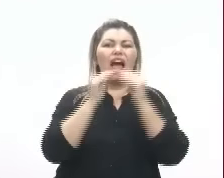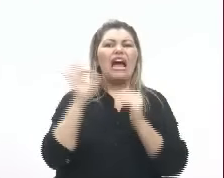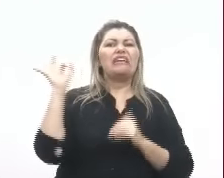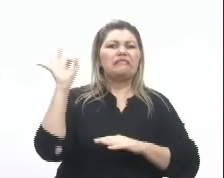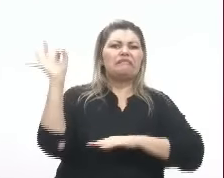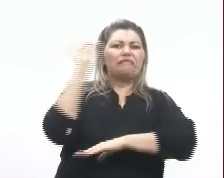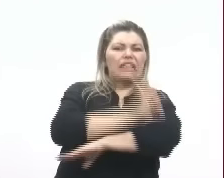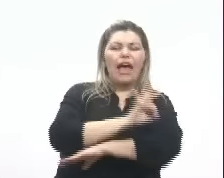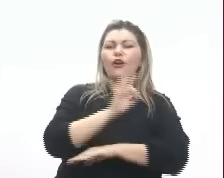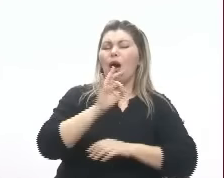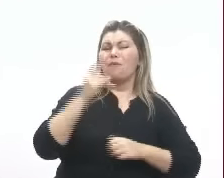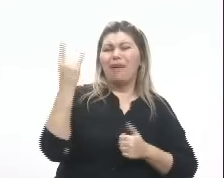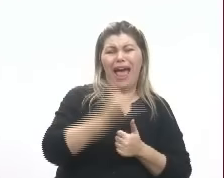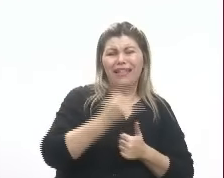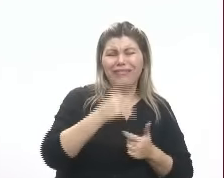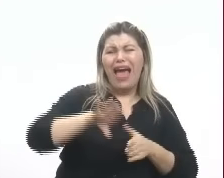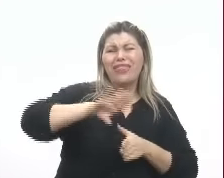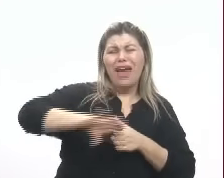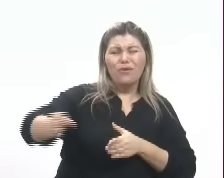Endeudamiento brutal.